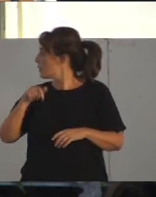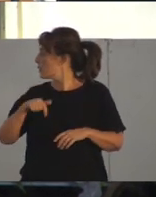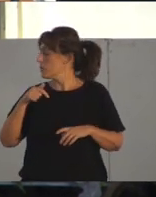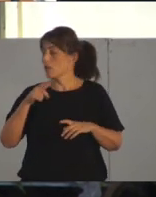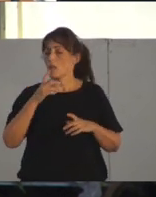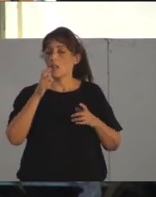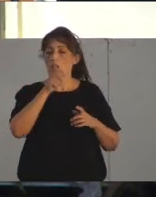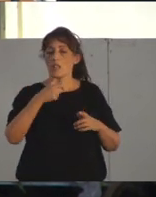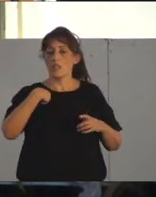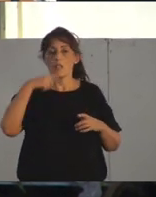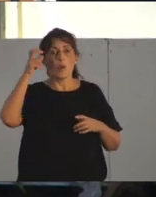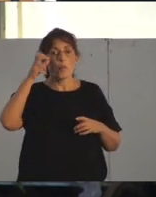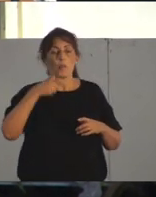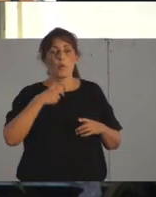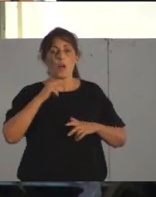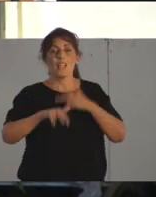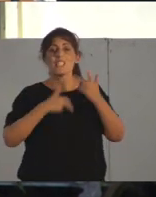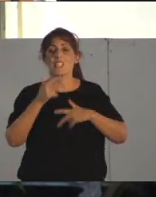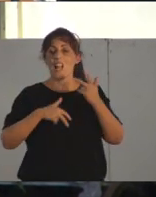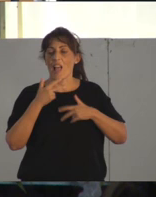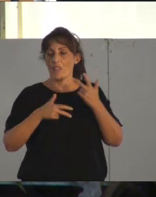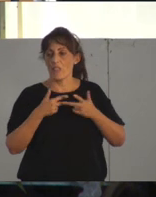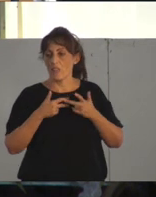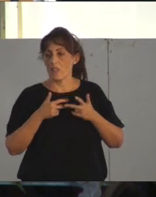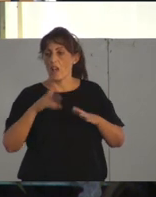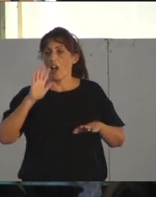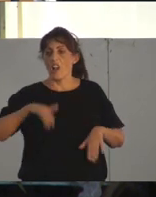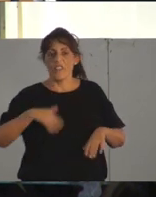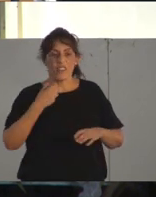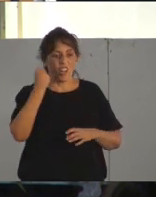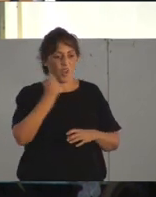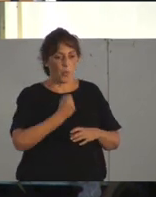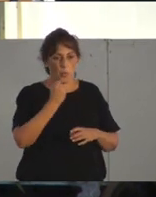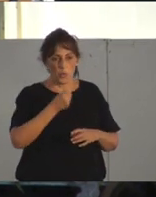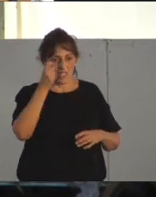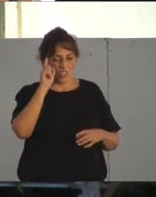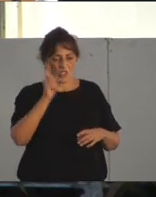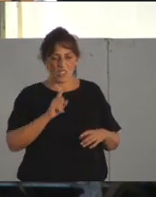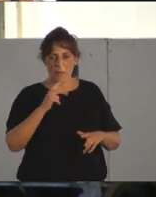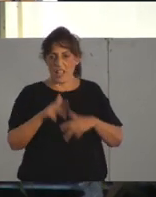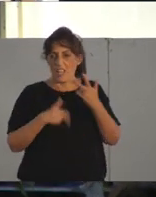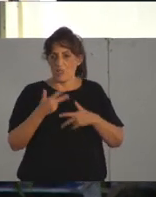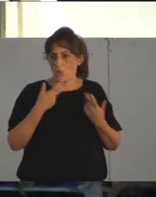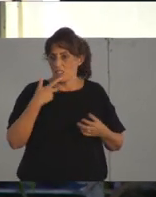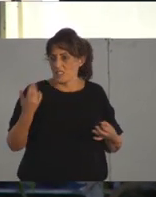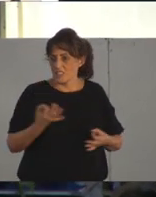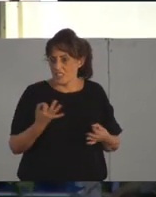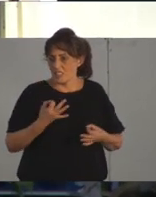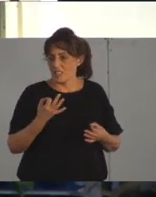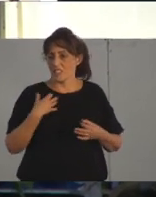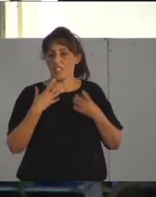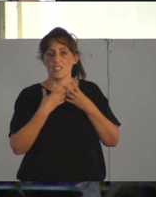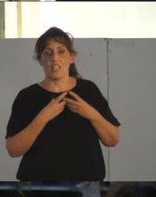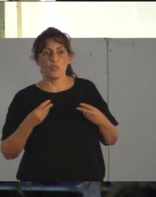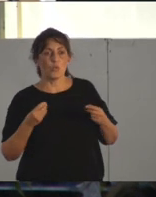decía las ensaladas de lechuga. Al final era un puré difícil de saber qué estabas tomando. Un texturizado te